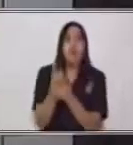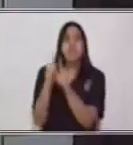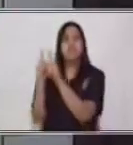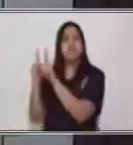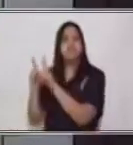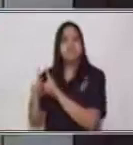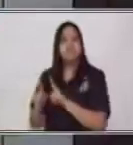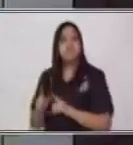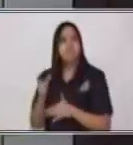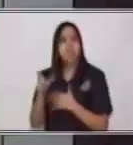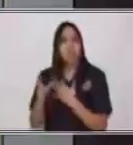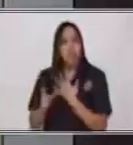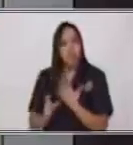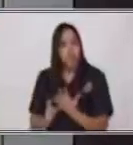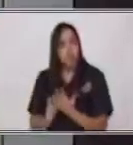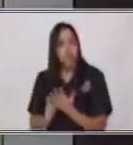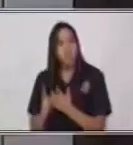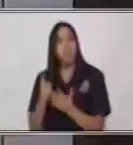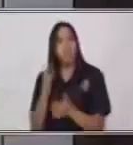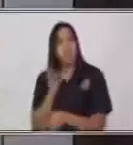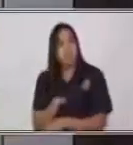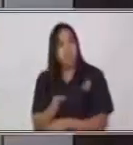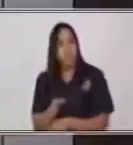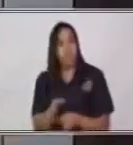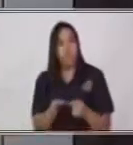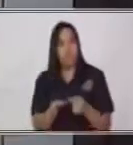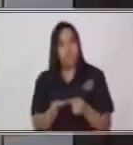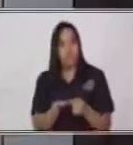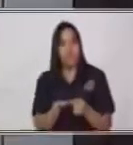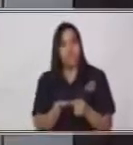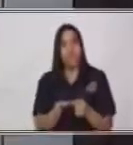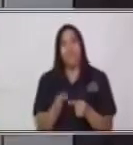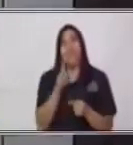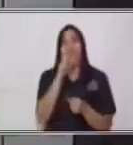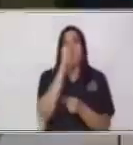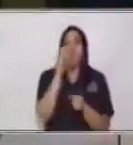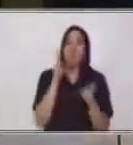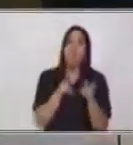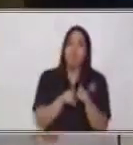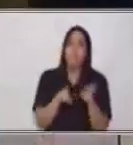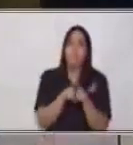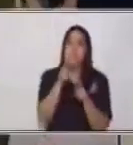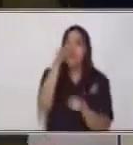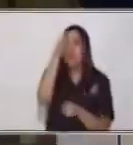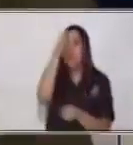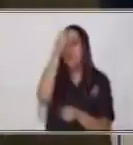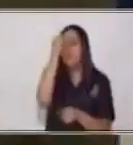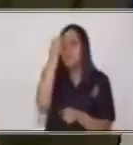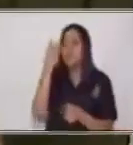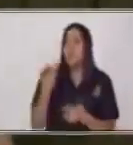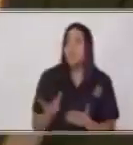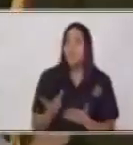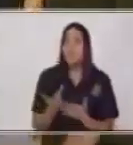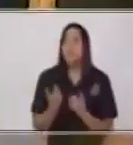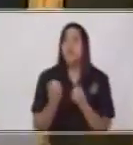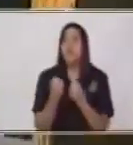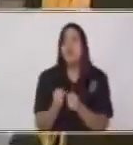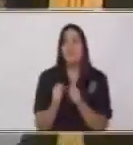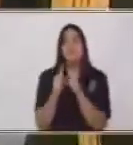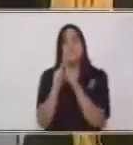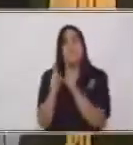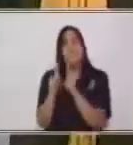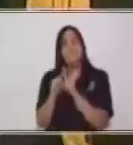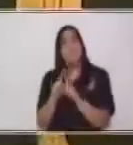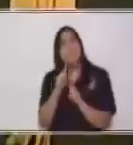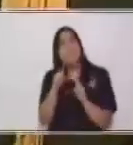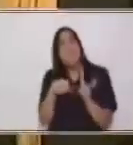objetos con las monedas. Y también aprendimos a hacer algunas